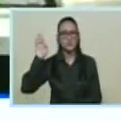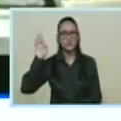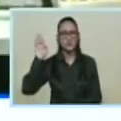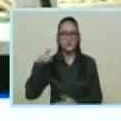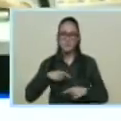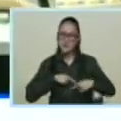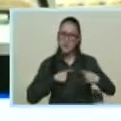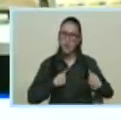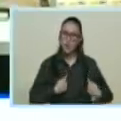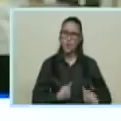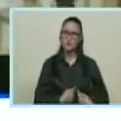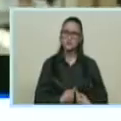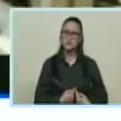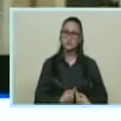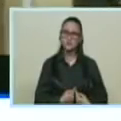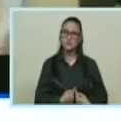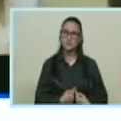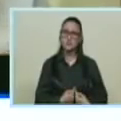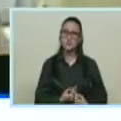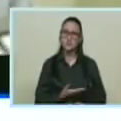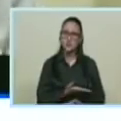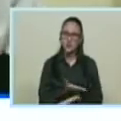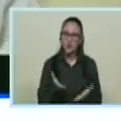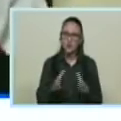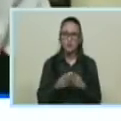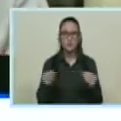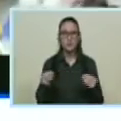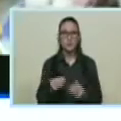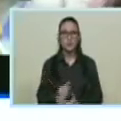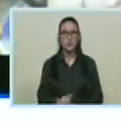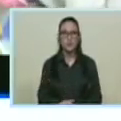mi corazón, muchachos y muchachas,